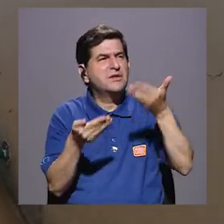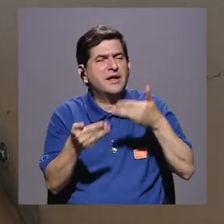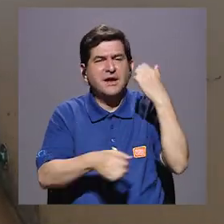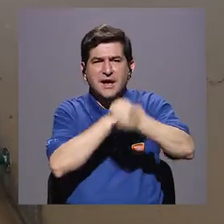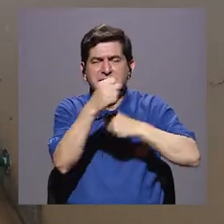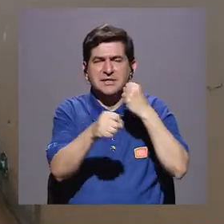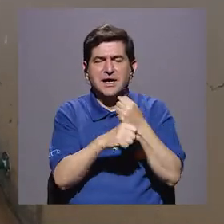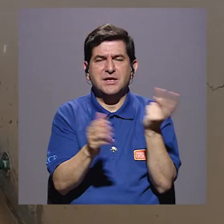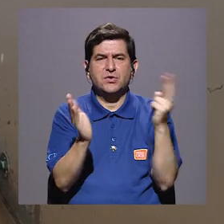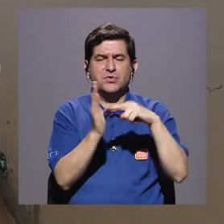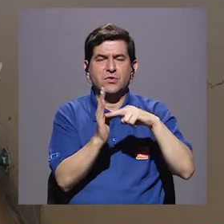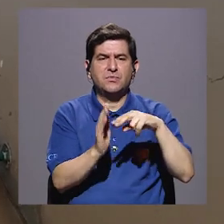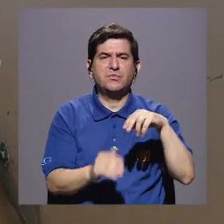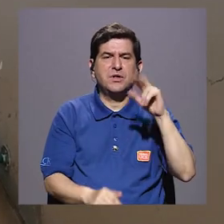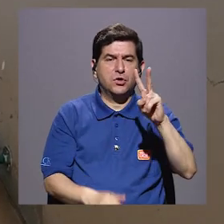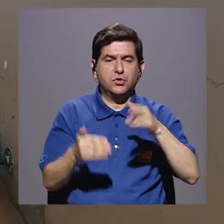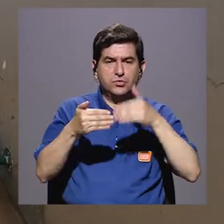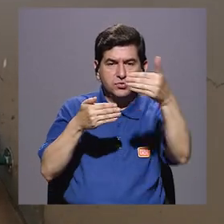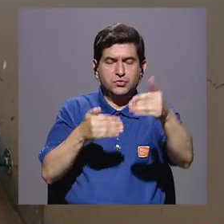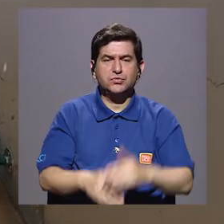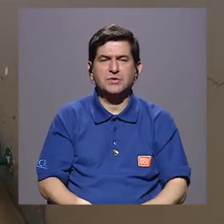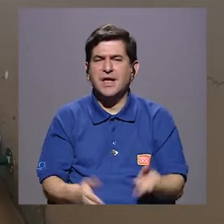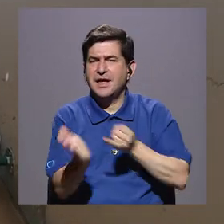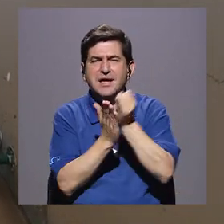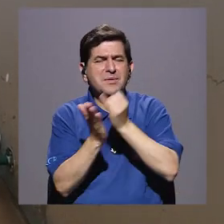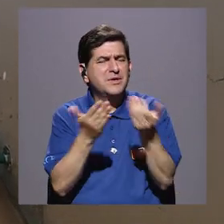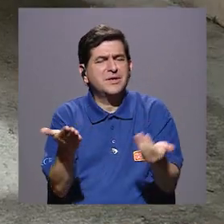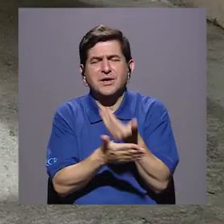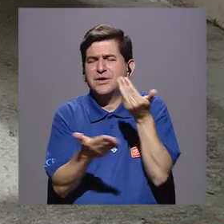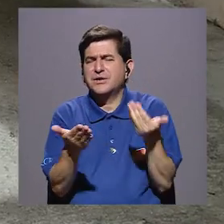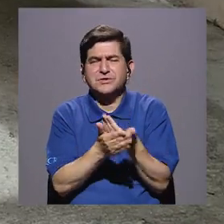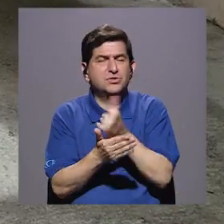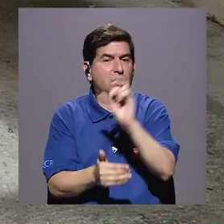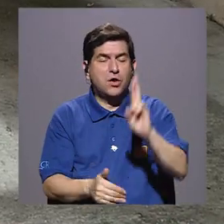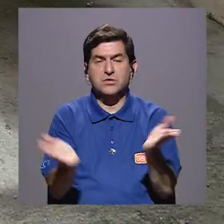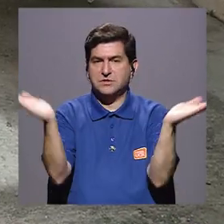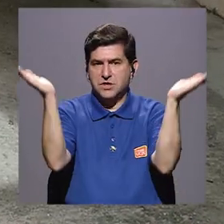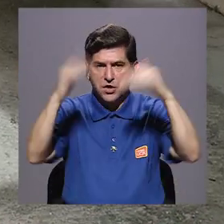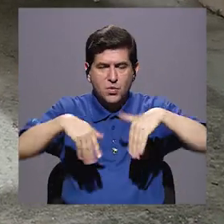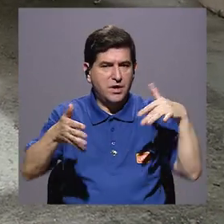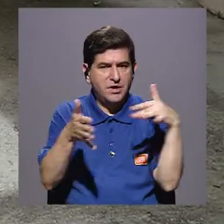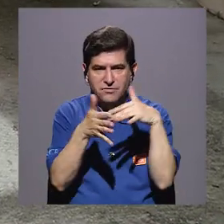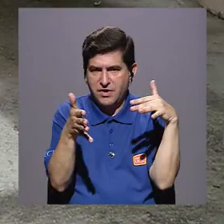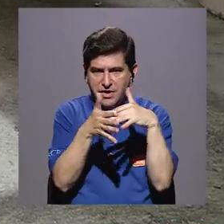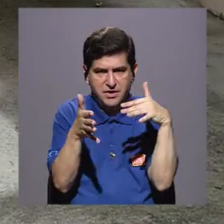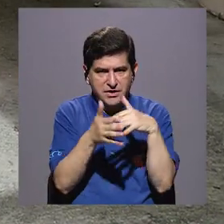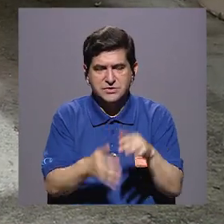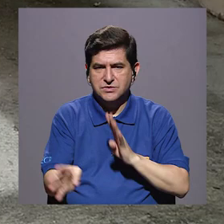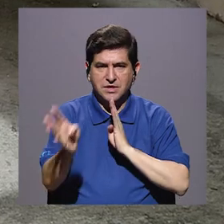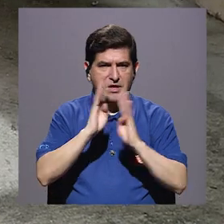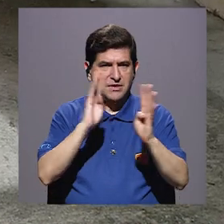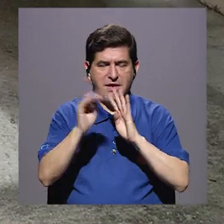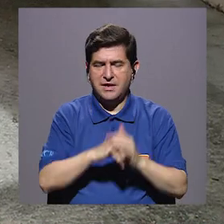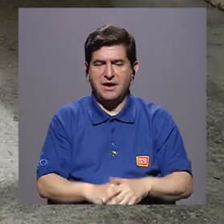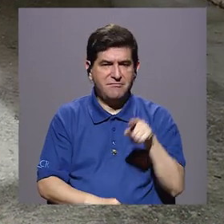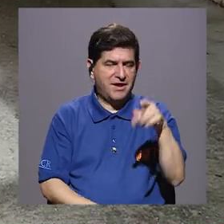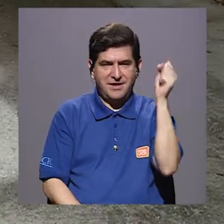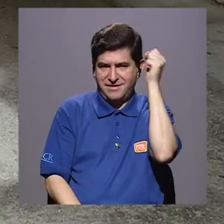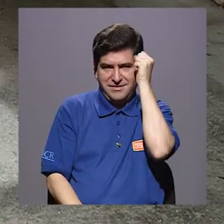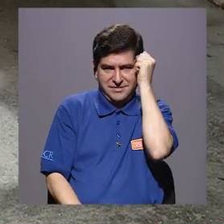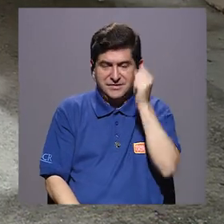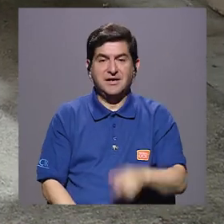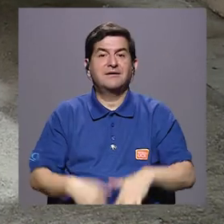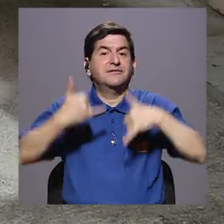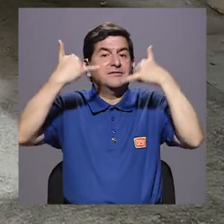prácticamente del año 2012 en adelante. La investigación es muy reciente. En Costa Rica no existía ningún estudio que hablara sobre sarcopenia.